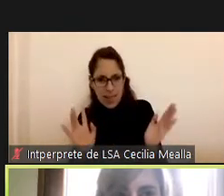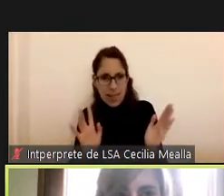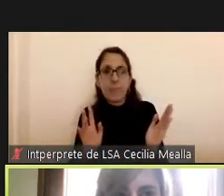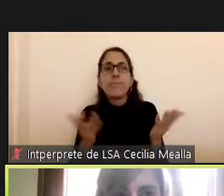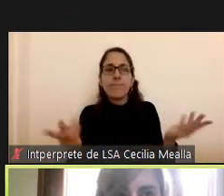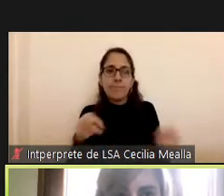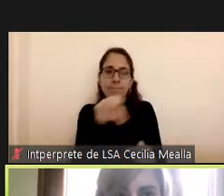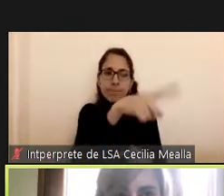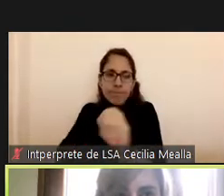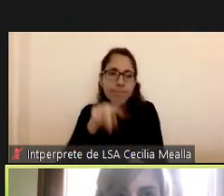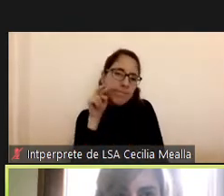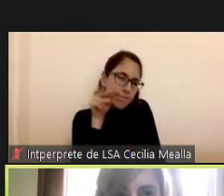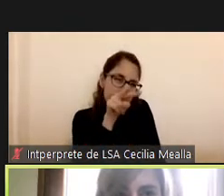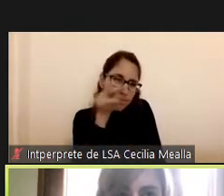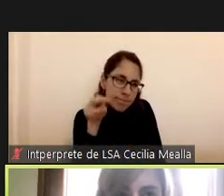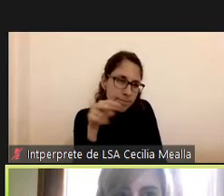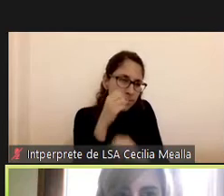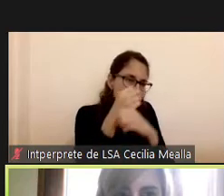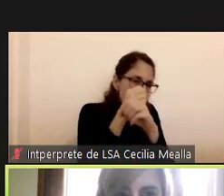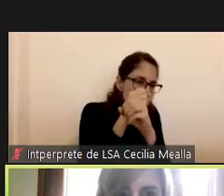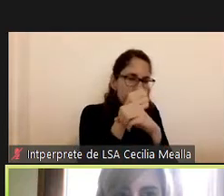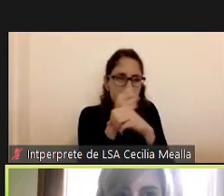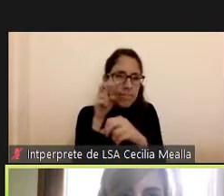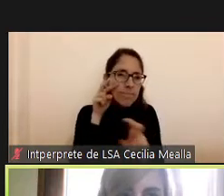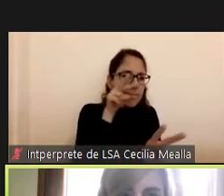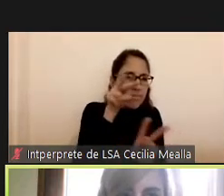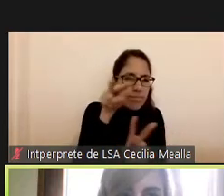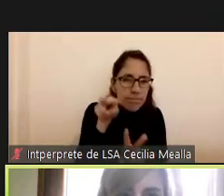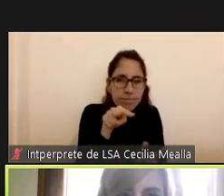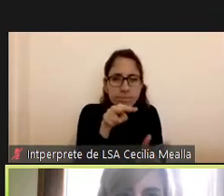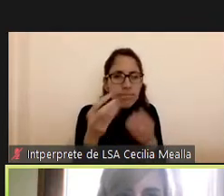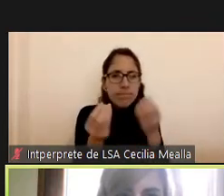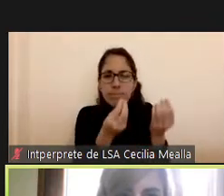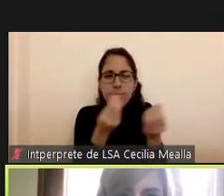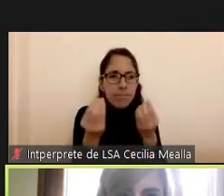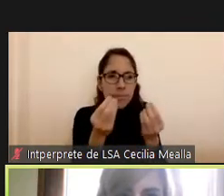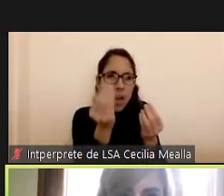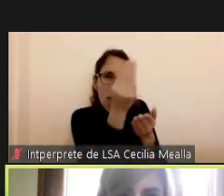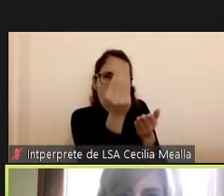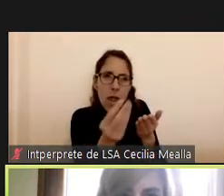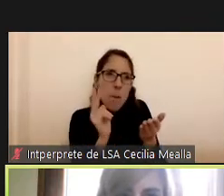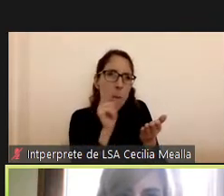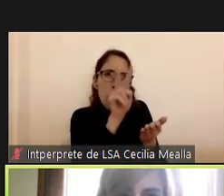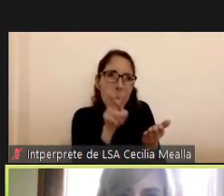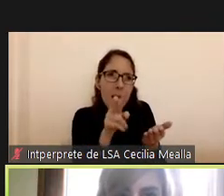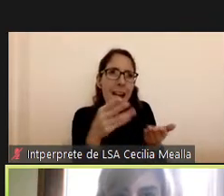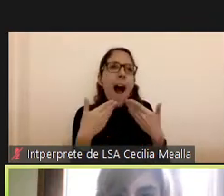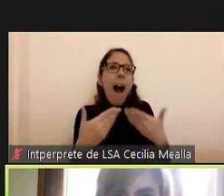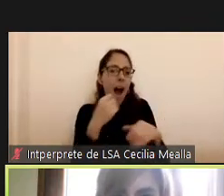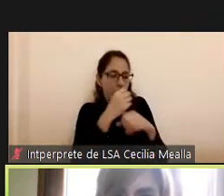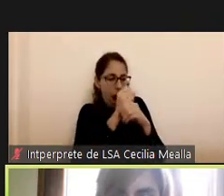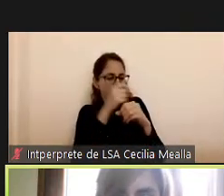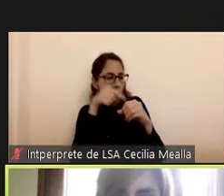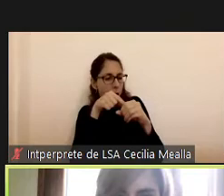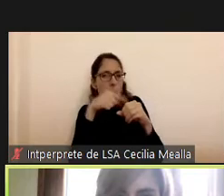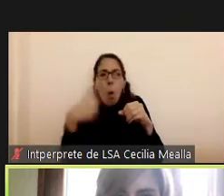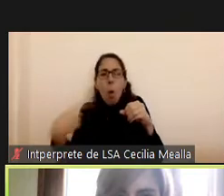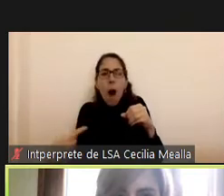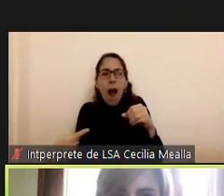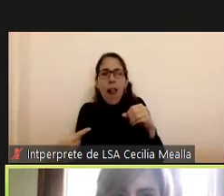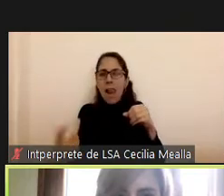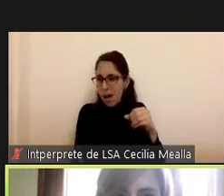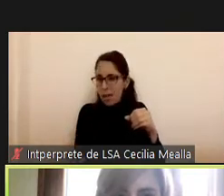qué estructuras se pueden llegar a ver, y de acuerdo a eso, y a los... hay como les dije,